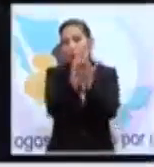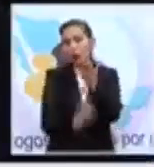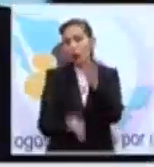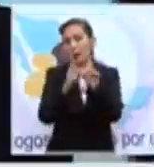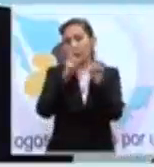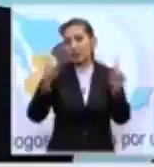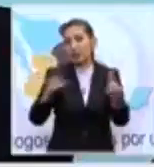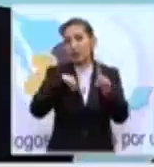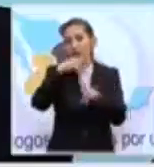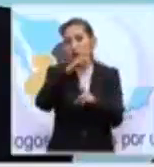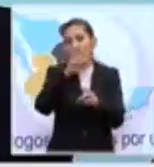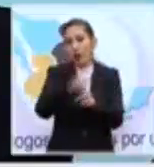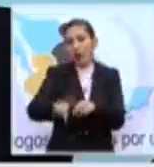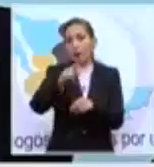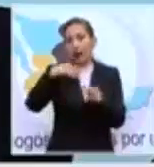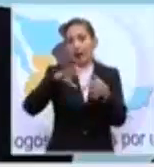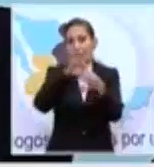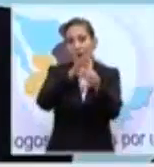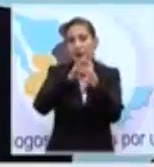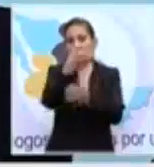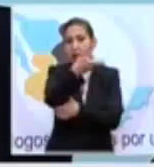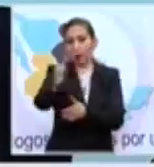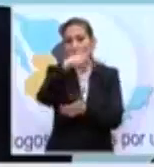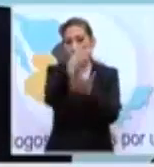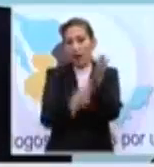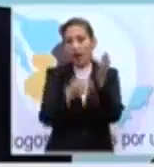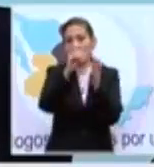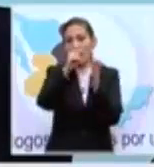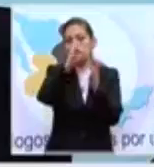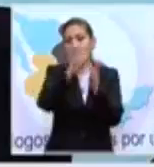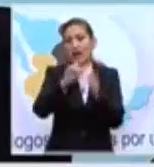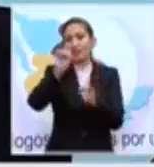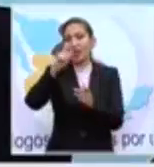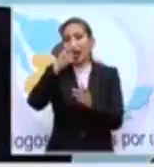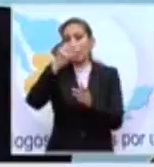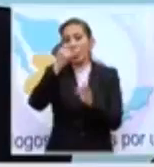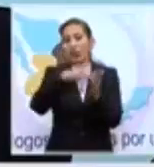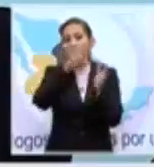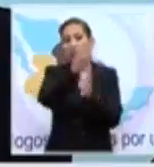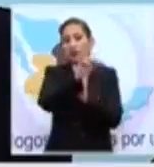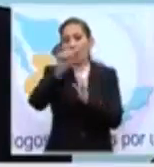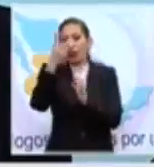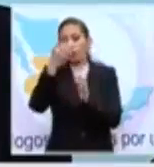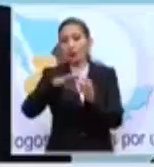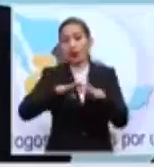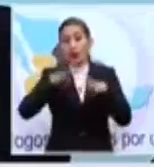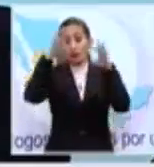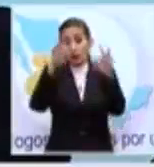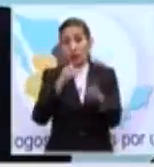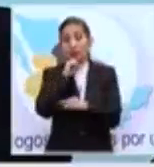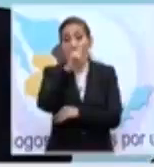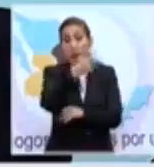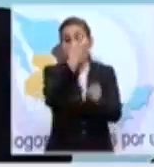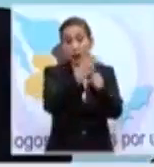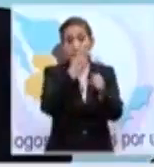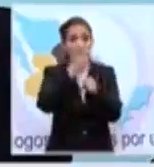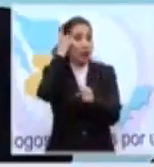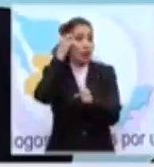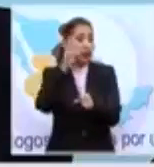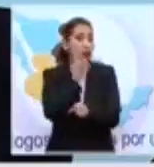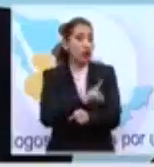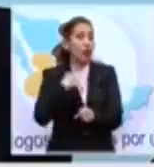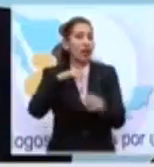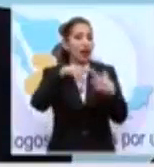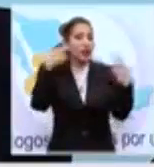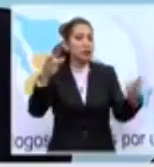de Desarrollo Rural de Alianza para el Campo en el programa FAO Zagarpa de 2002 a 2004, fundadora también y primera directora de